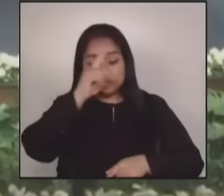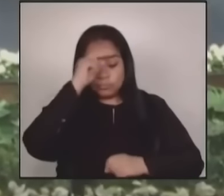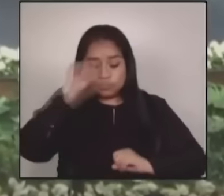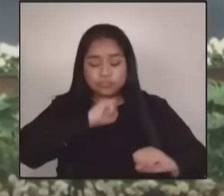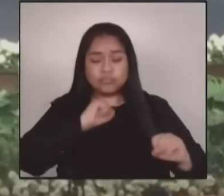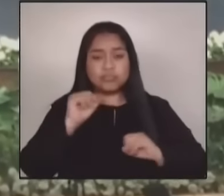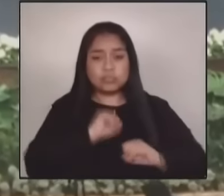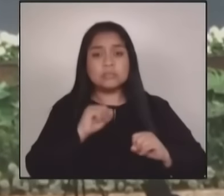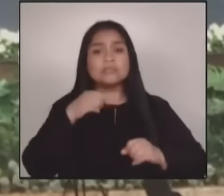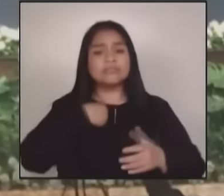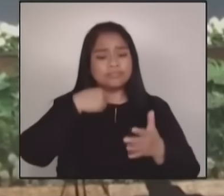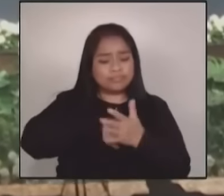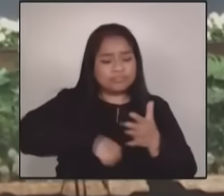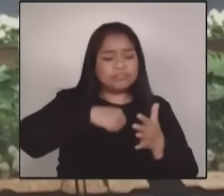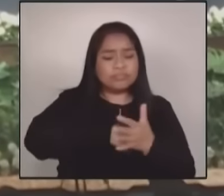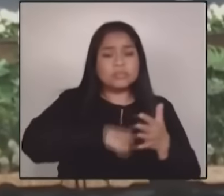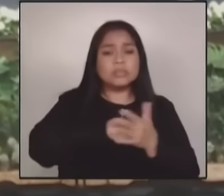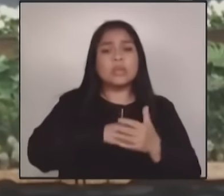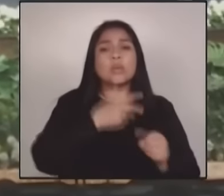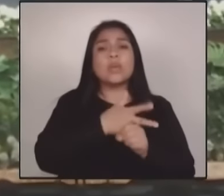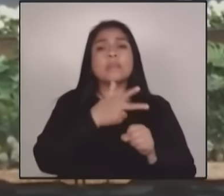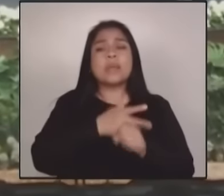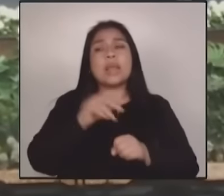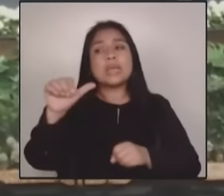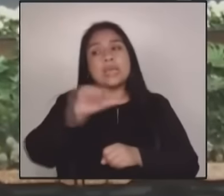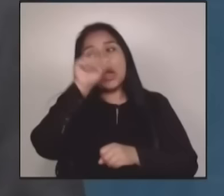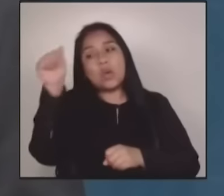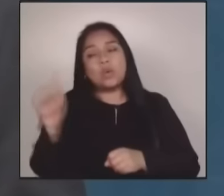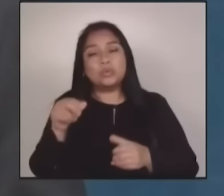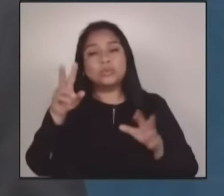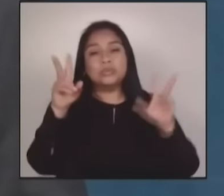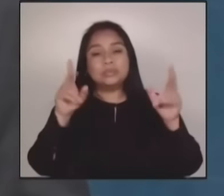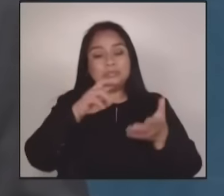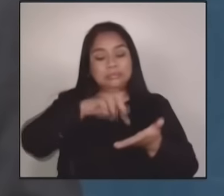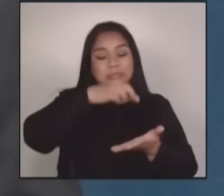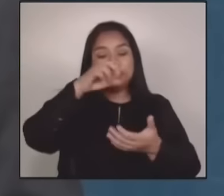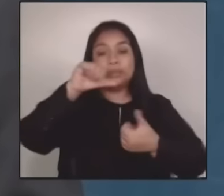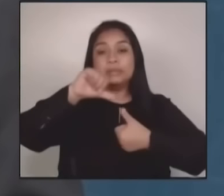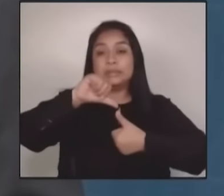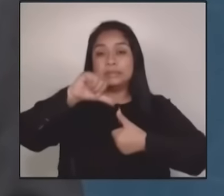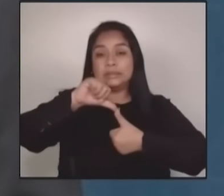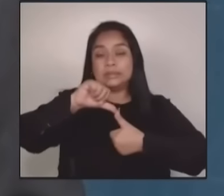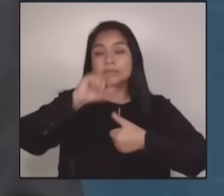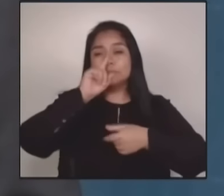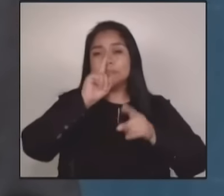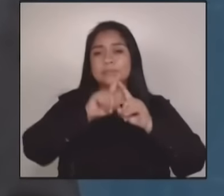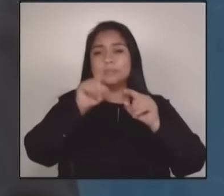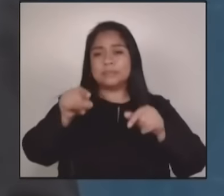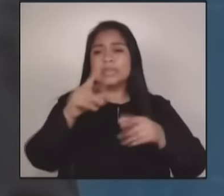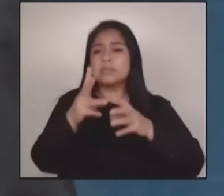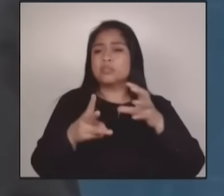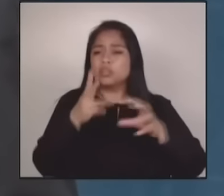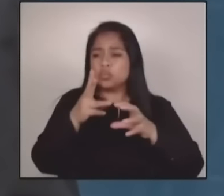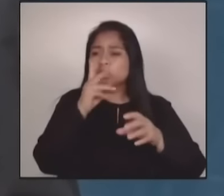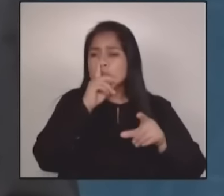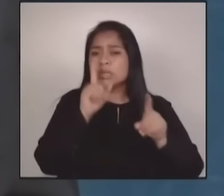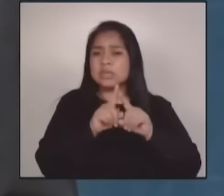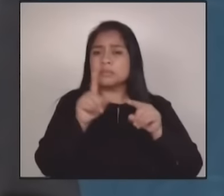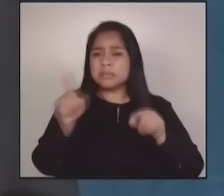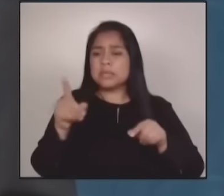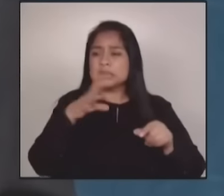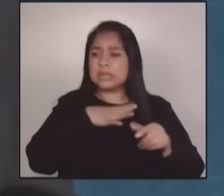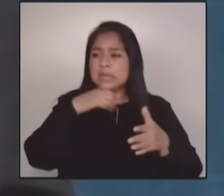estamos enfrentando en Guatemala y en otras partes de Centroamérica y en el mundo. Se están librando batallas